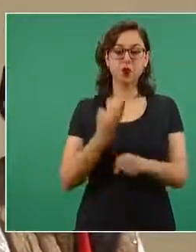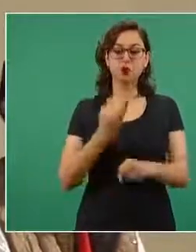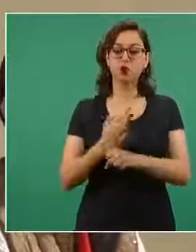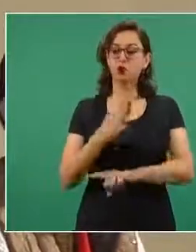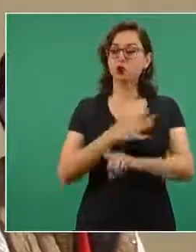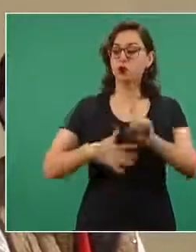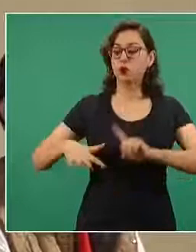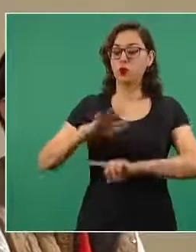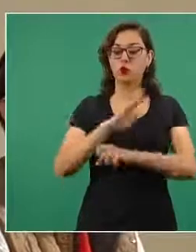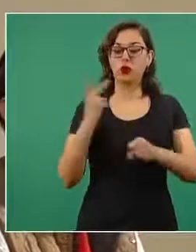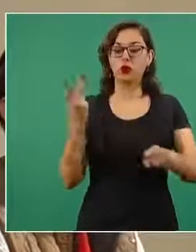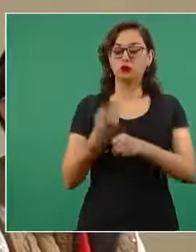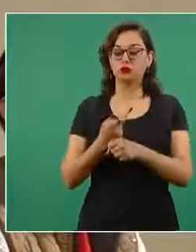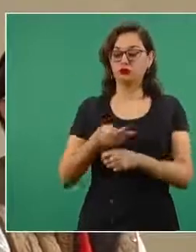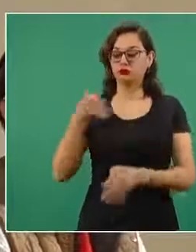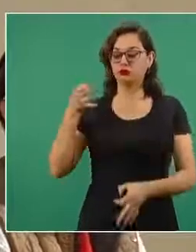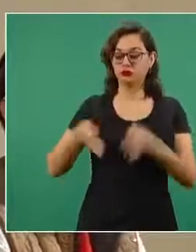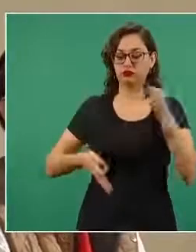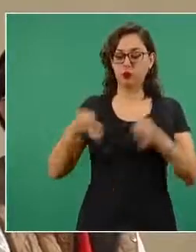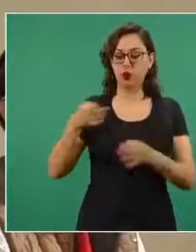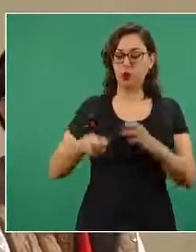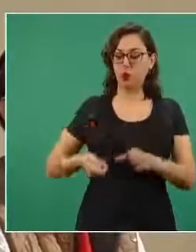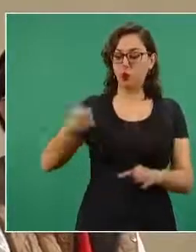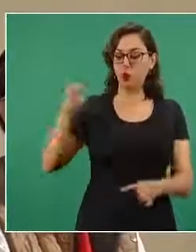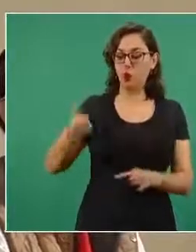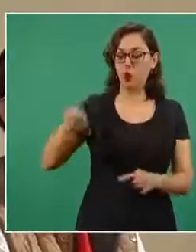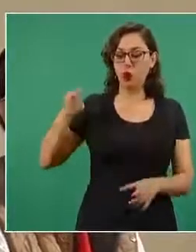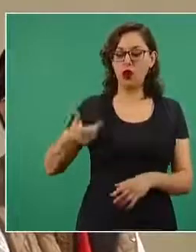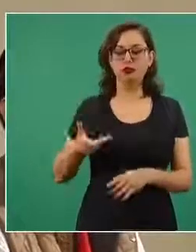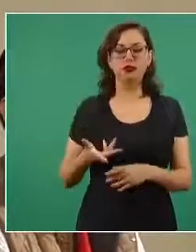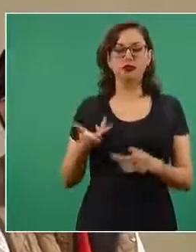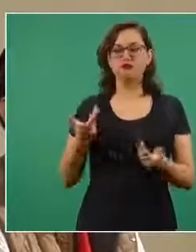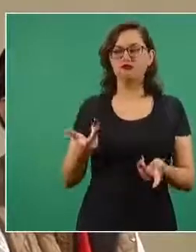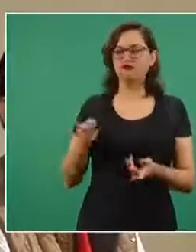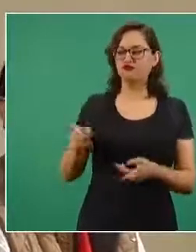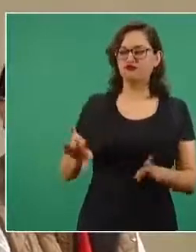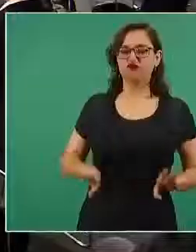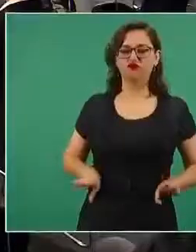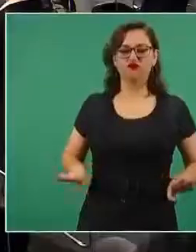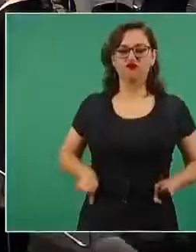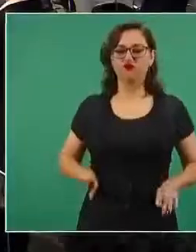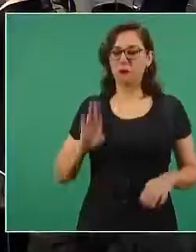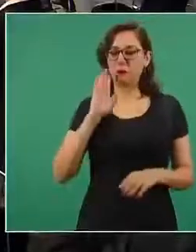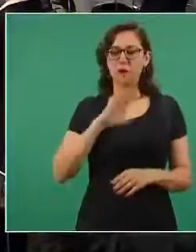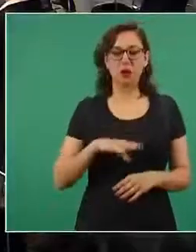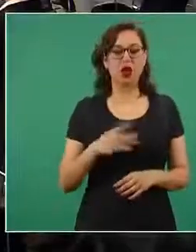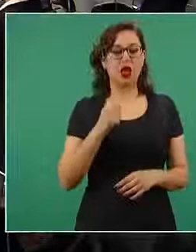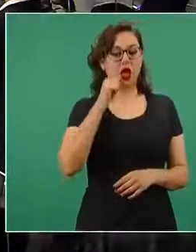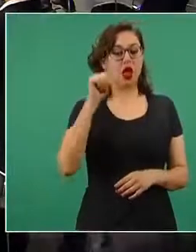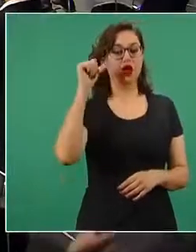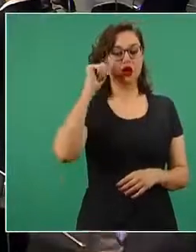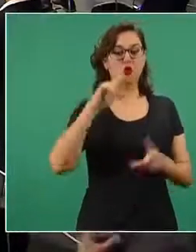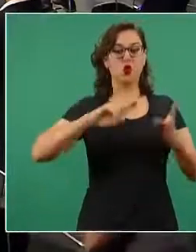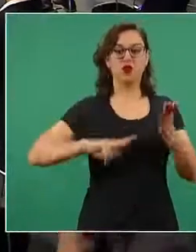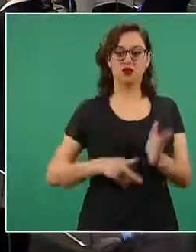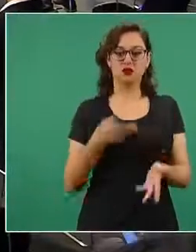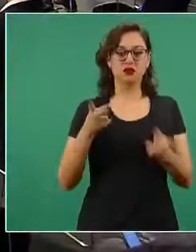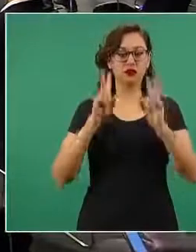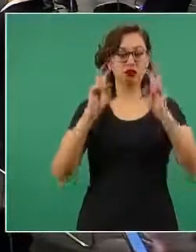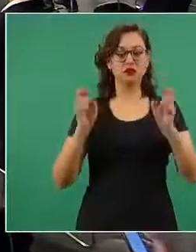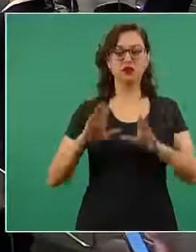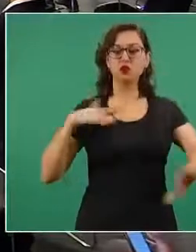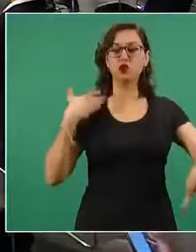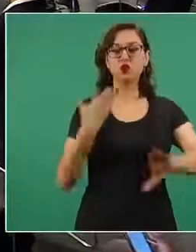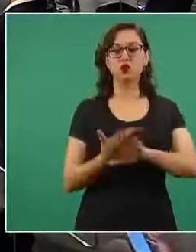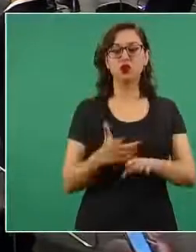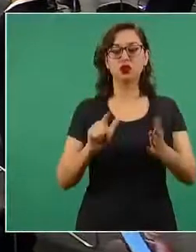volvió a irse ahora contra la ley de hidrocarburos, que si se va a vigilar los perfiles de